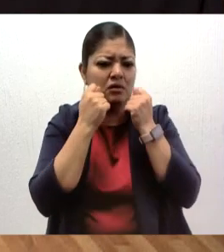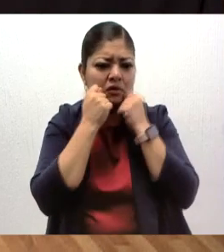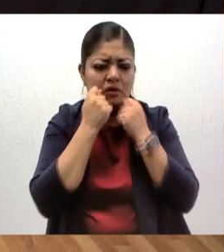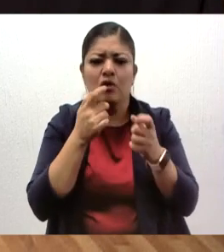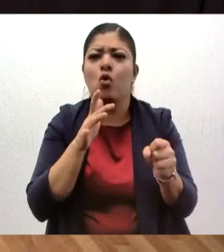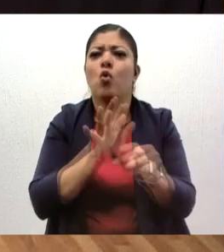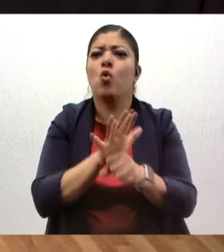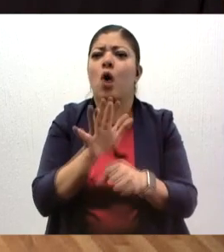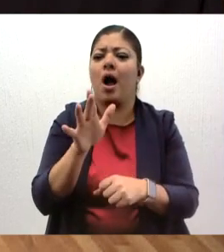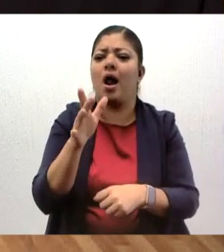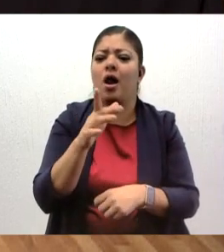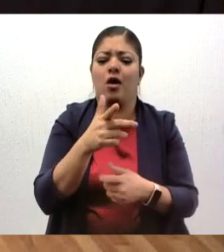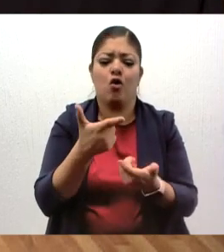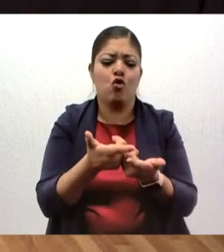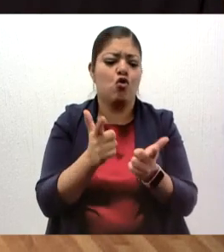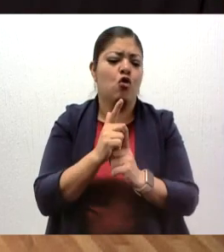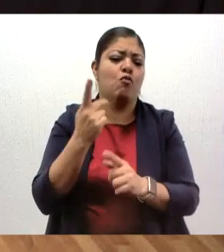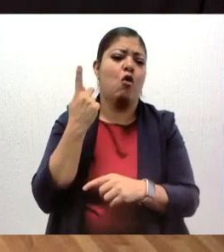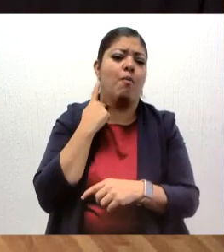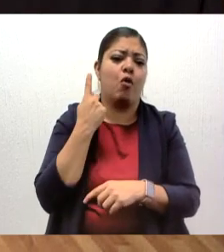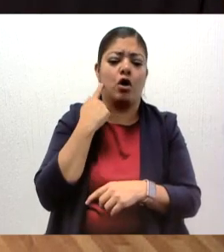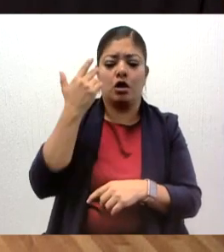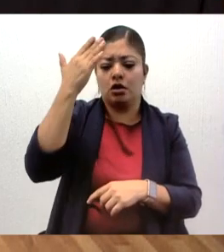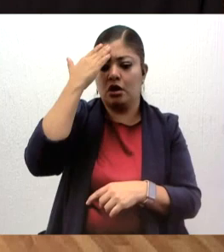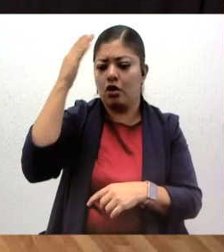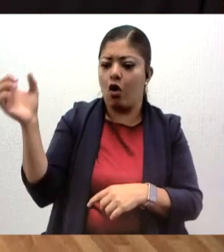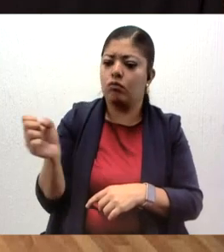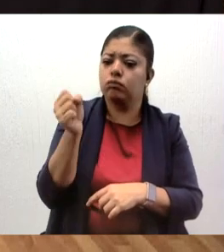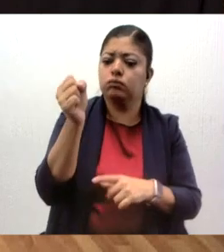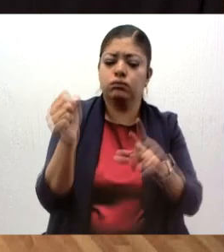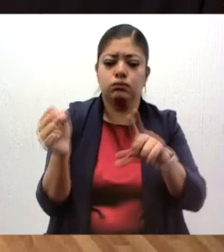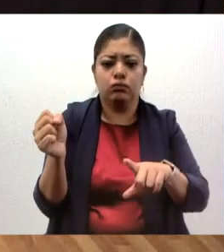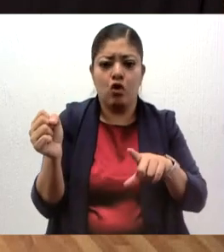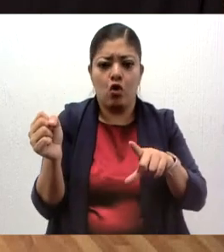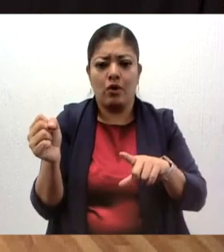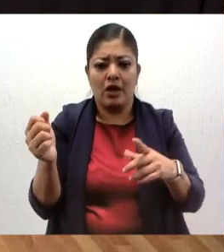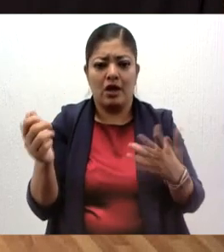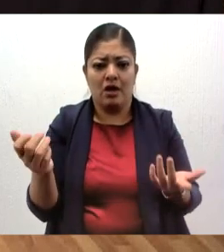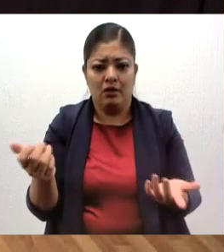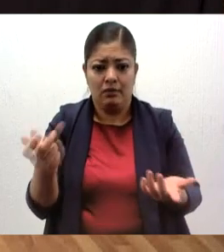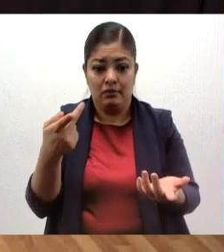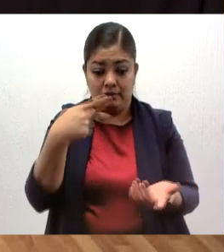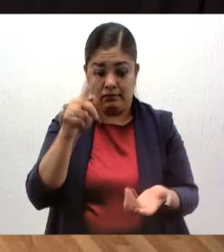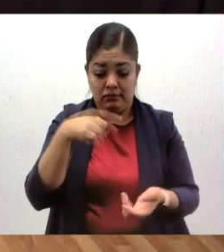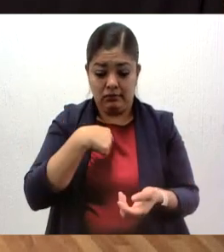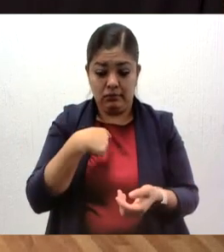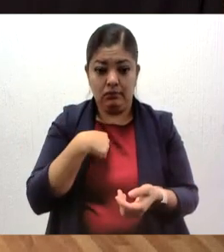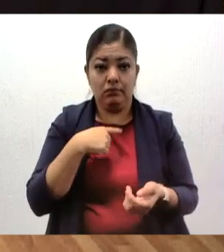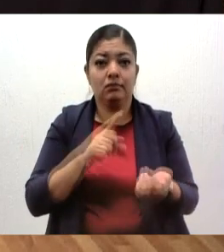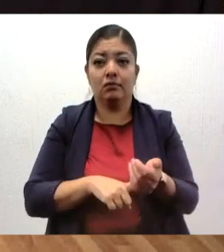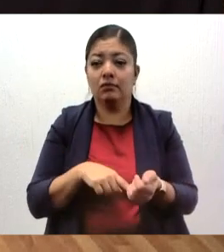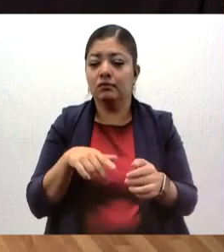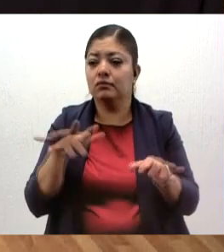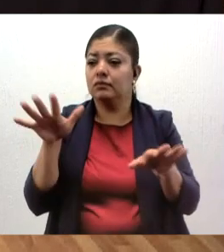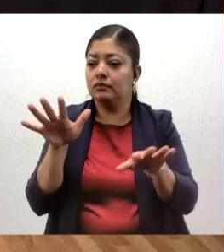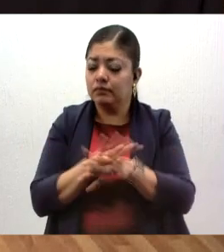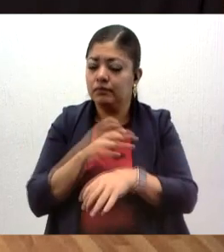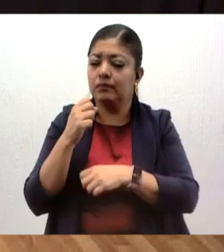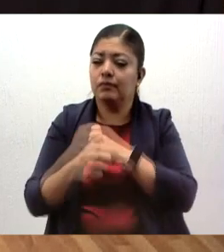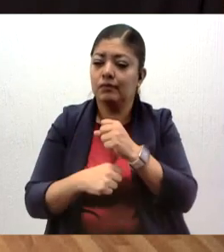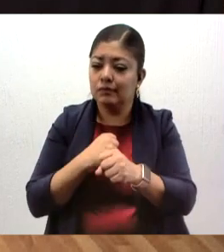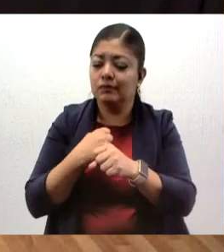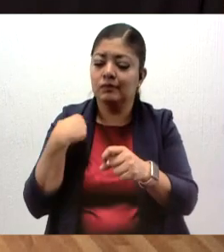esté al frente de este gran estado pero yo que he pasado por una y otra legislatura siempre